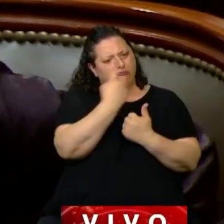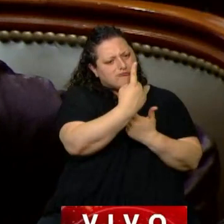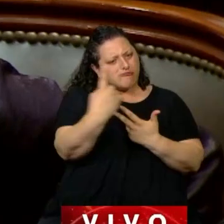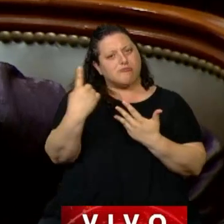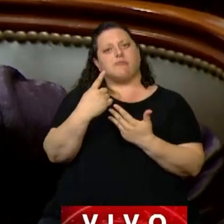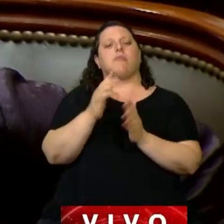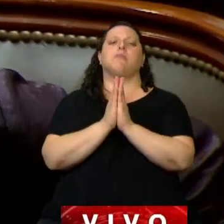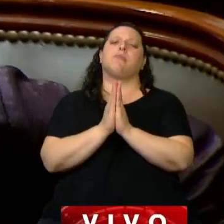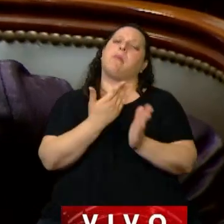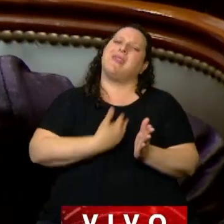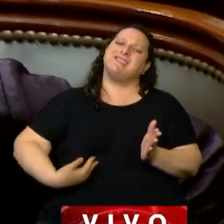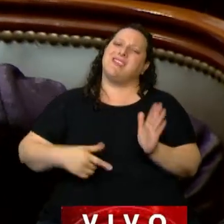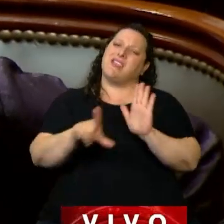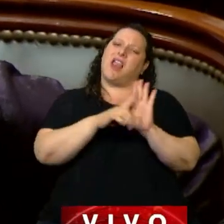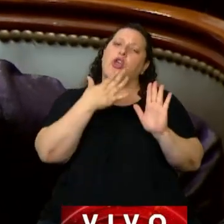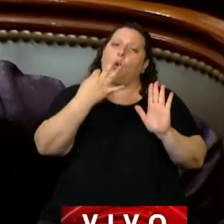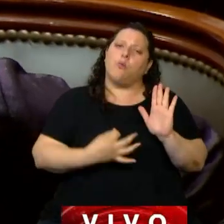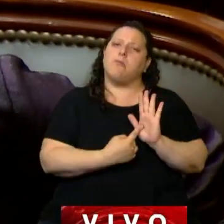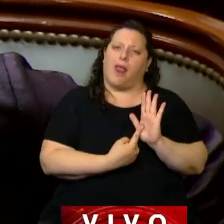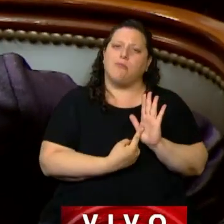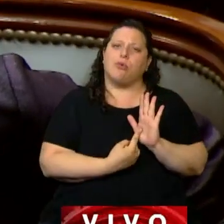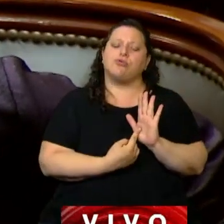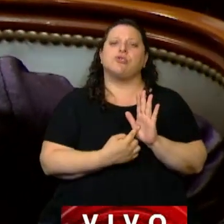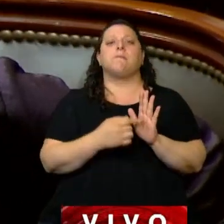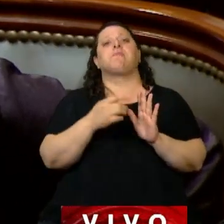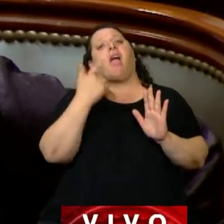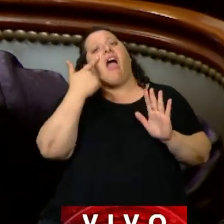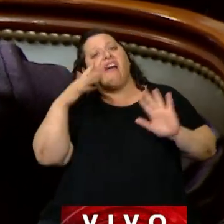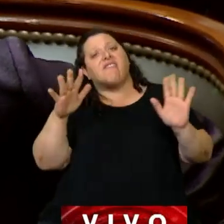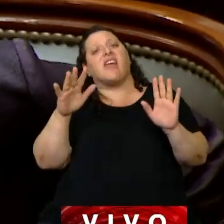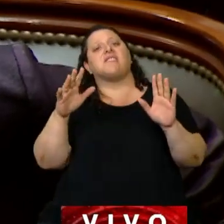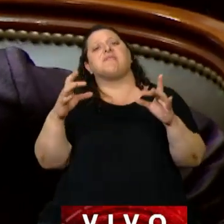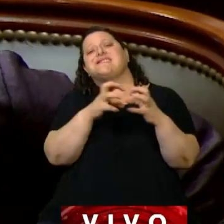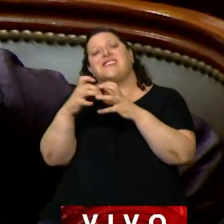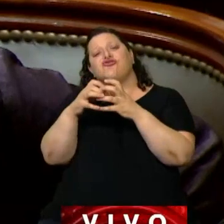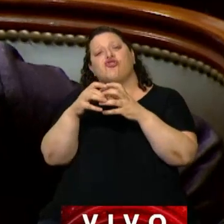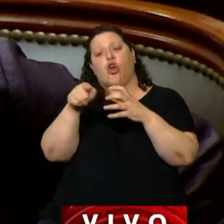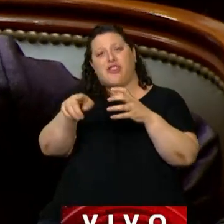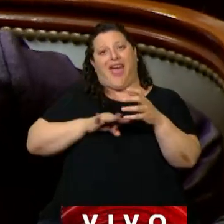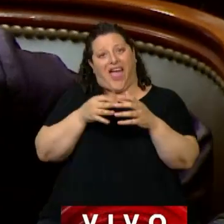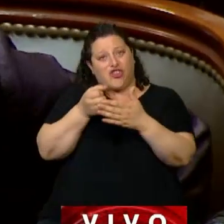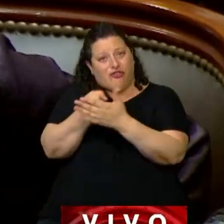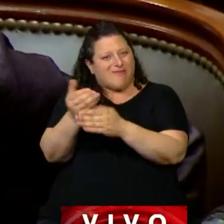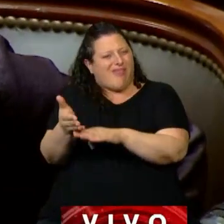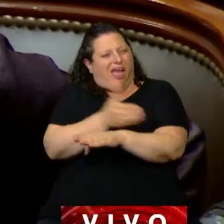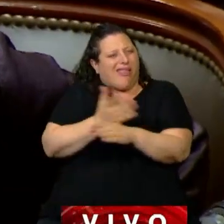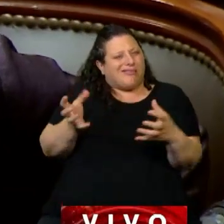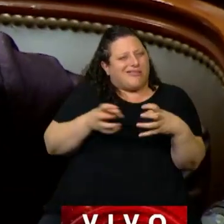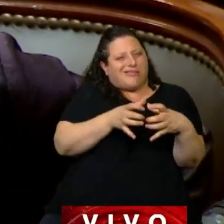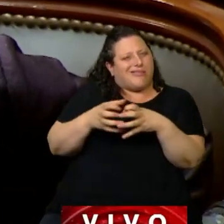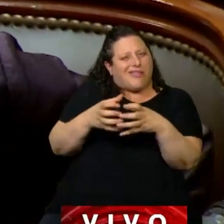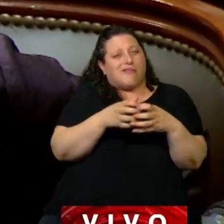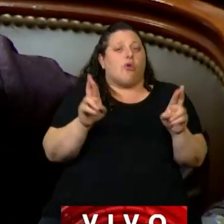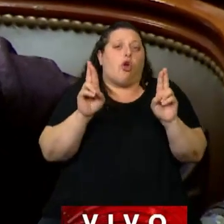presidenta cumplamos con la ley veamos si podemos ante la sesión de fin de año tener una eterna y regularizar una ley